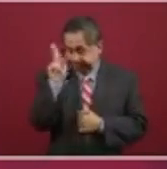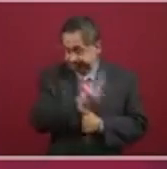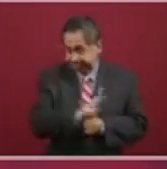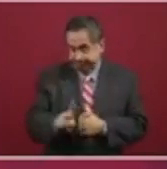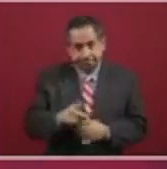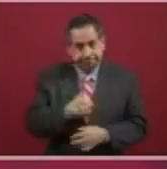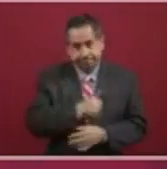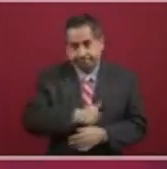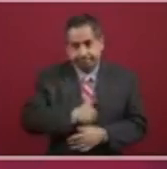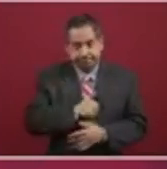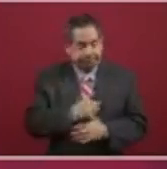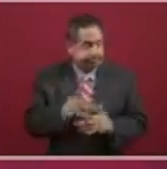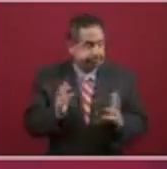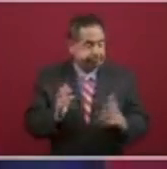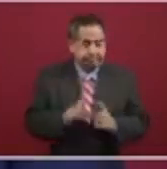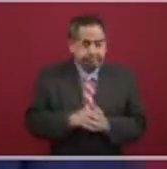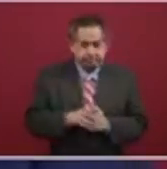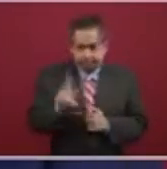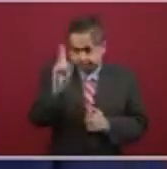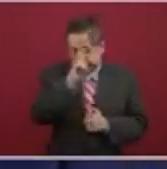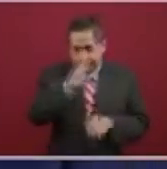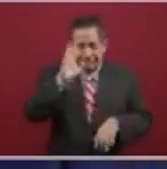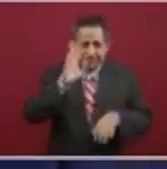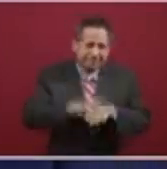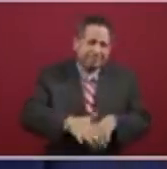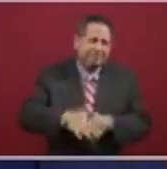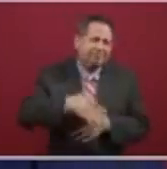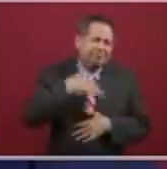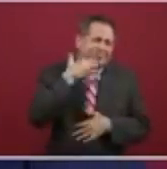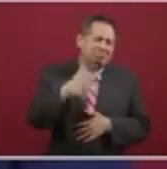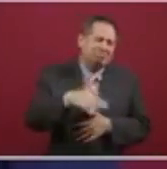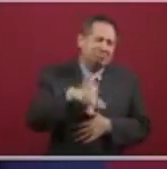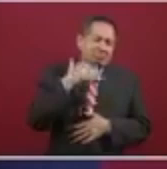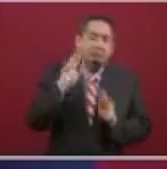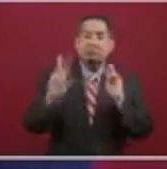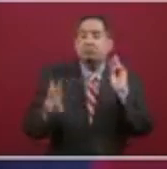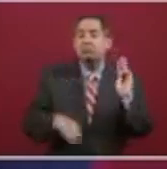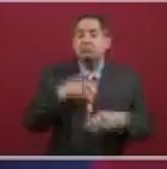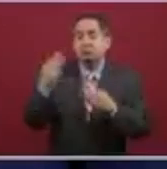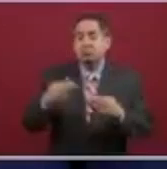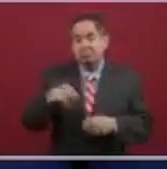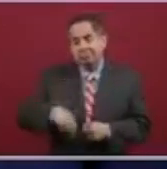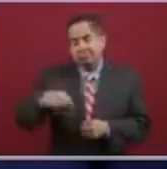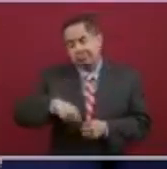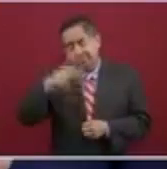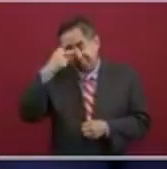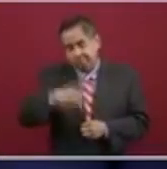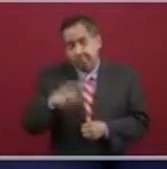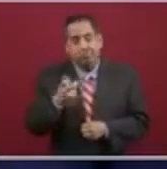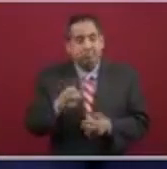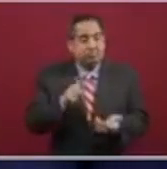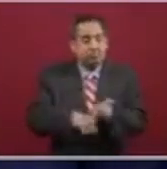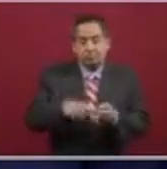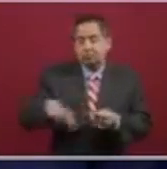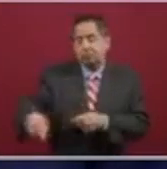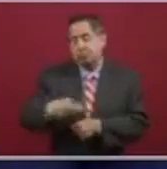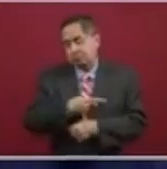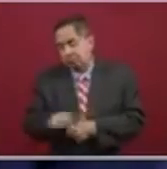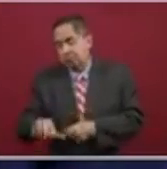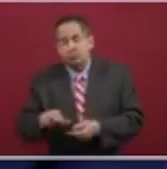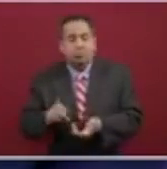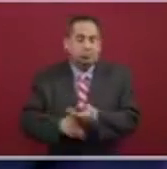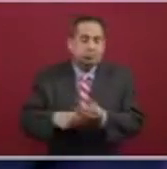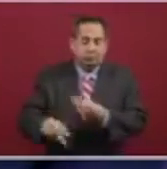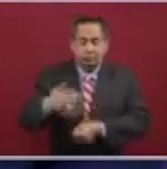desgraciadamente, con más corrupción en el mundo. Por eso la pobreza, por eso la